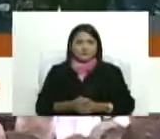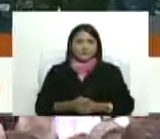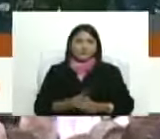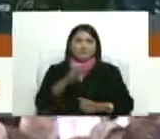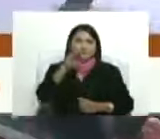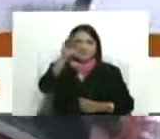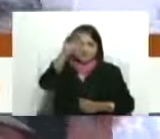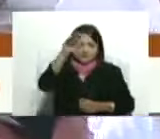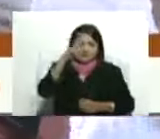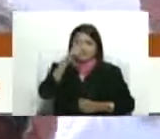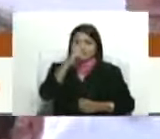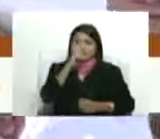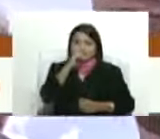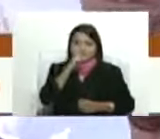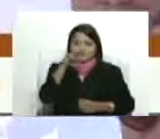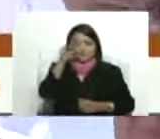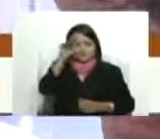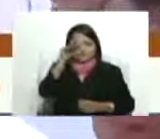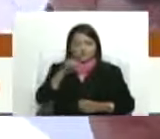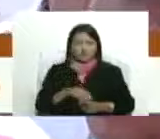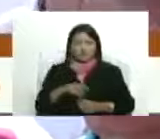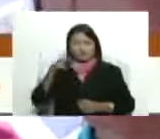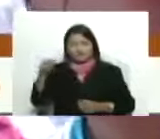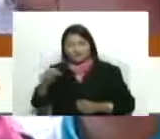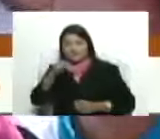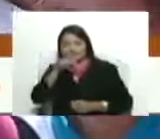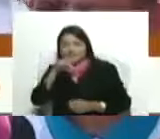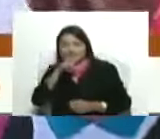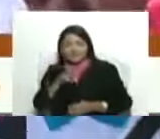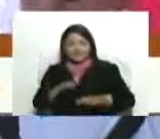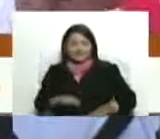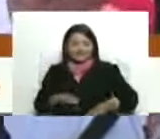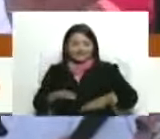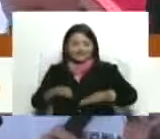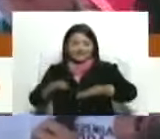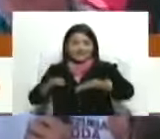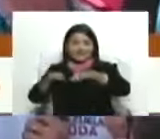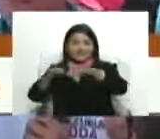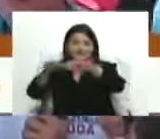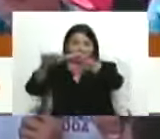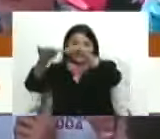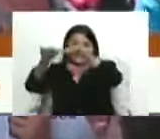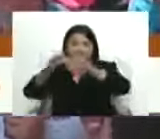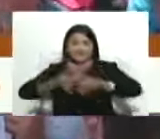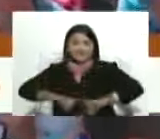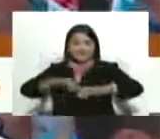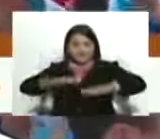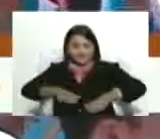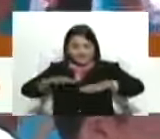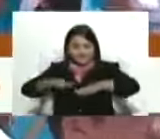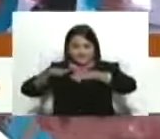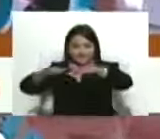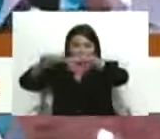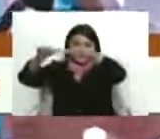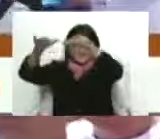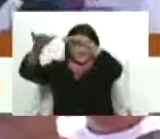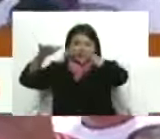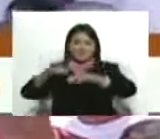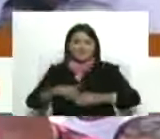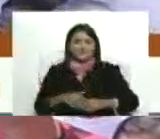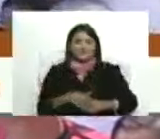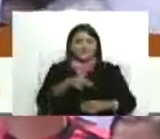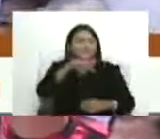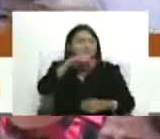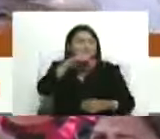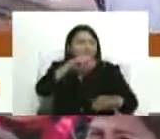venir y aparezcan las nietas y los nietos y crezcan las hijas y los hijos y nuestra